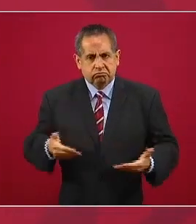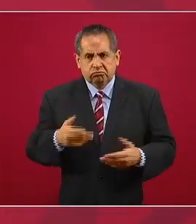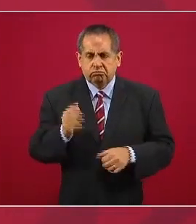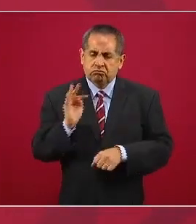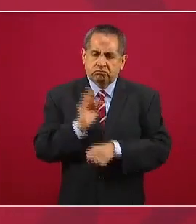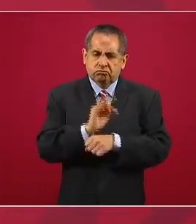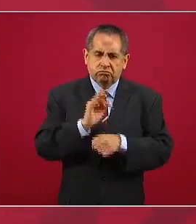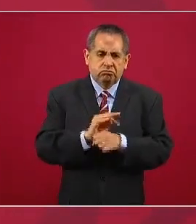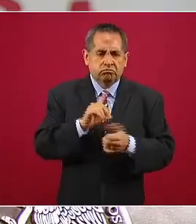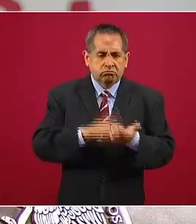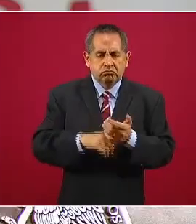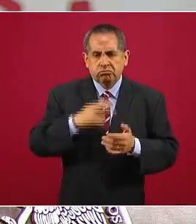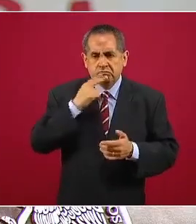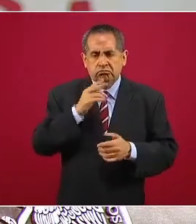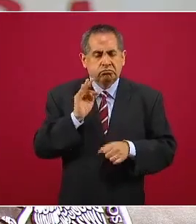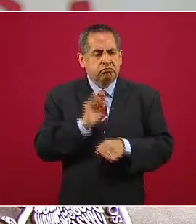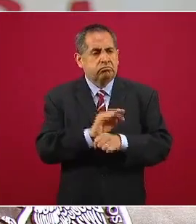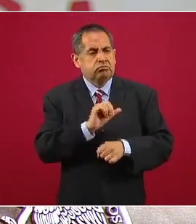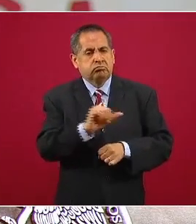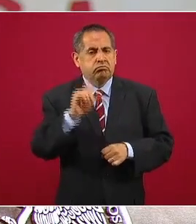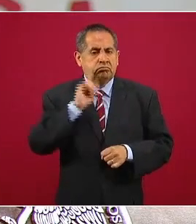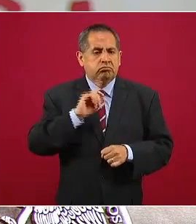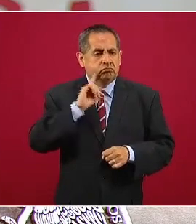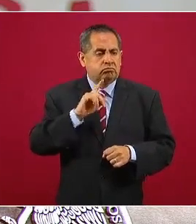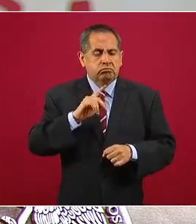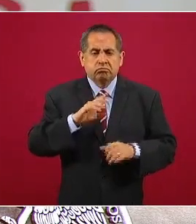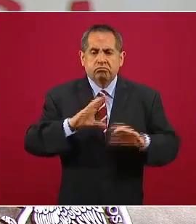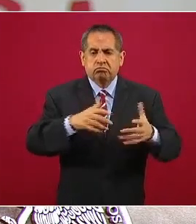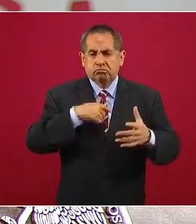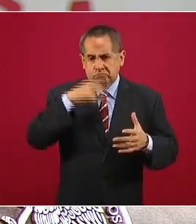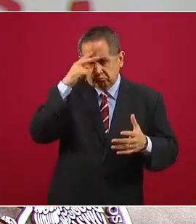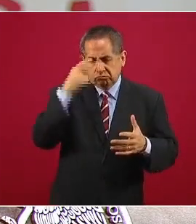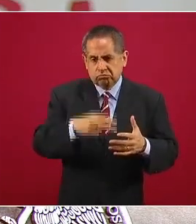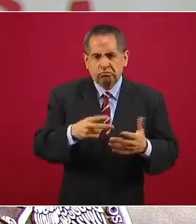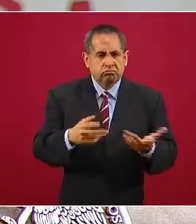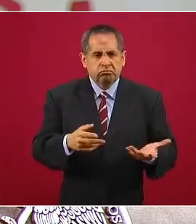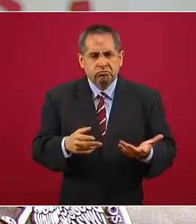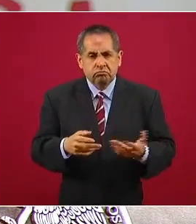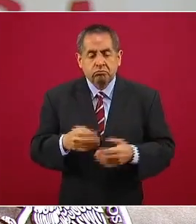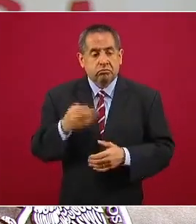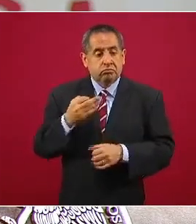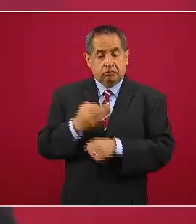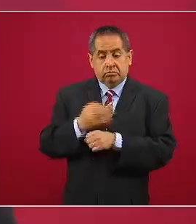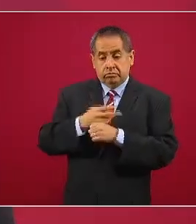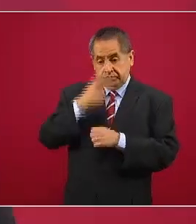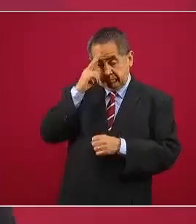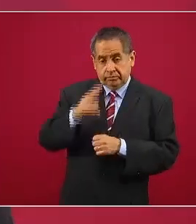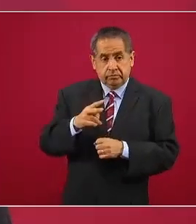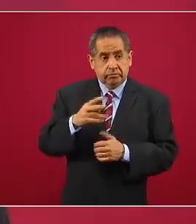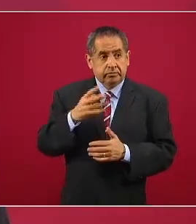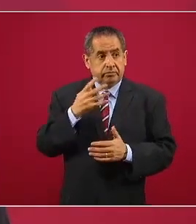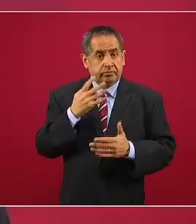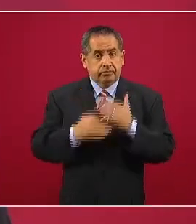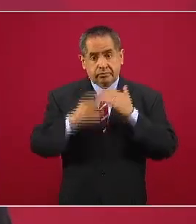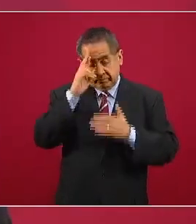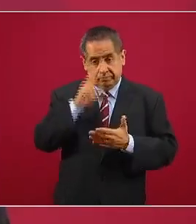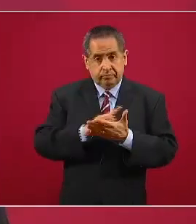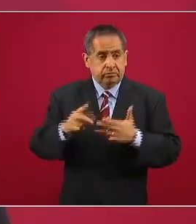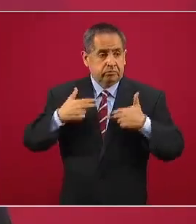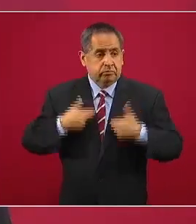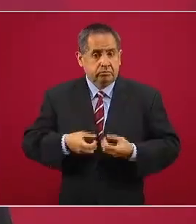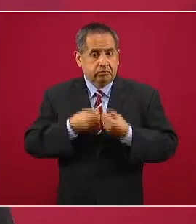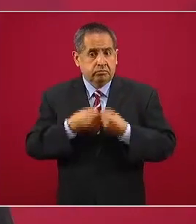ahora. En México no se violan derechos humanos,